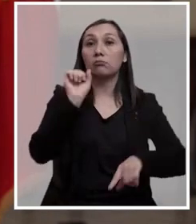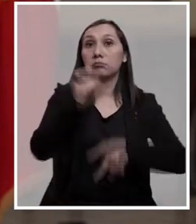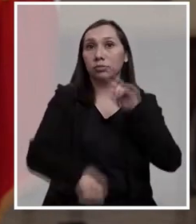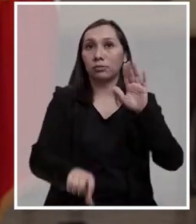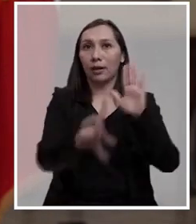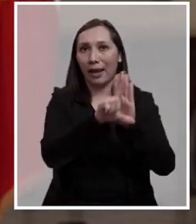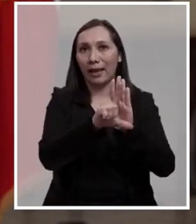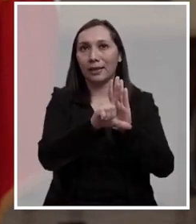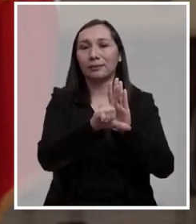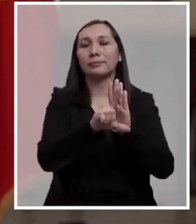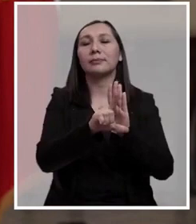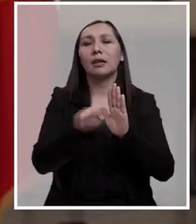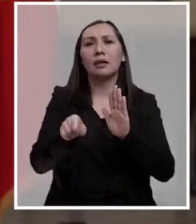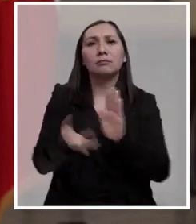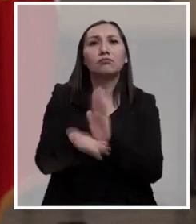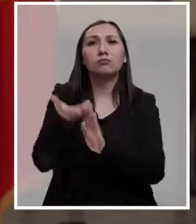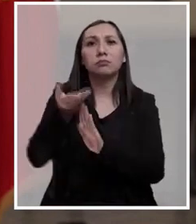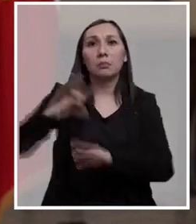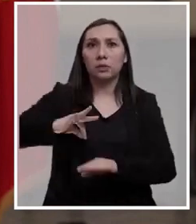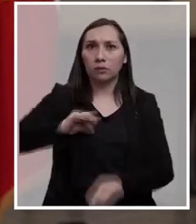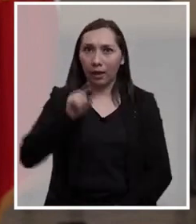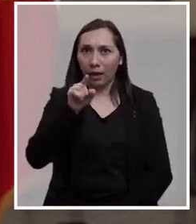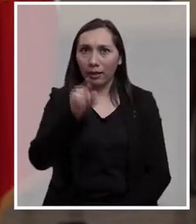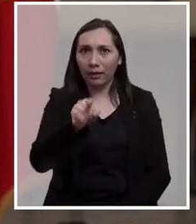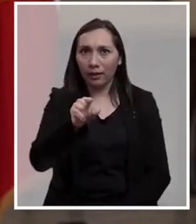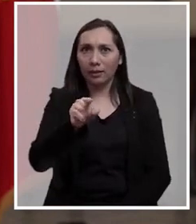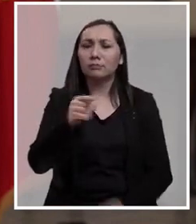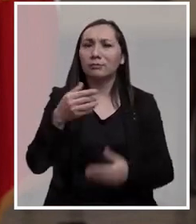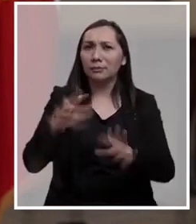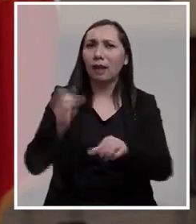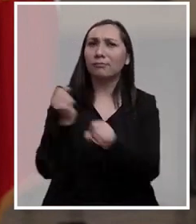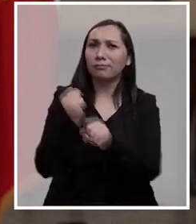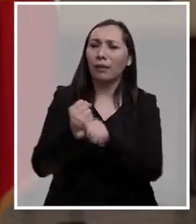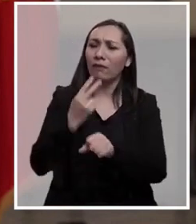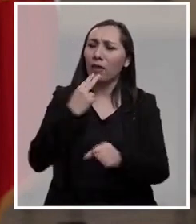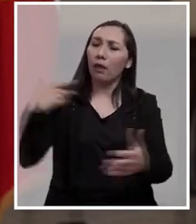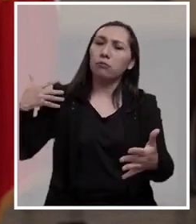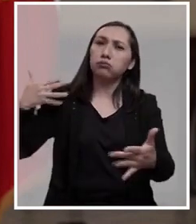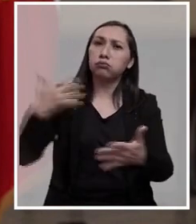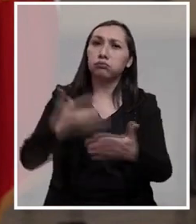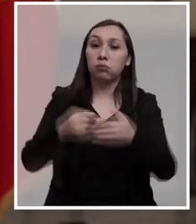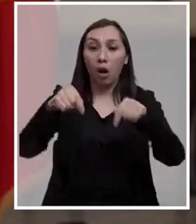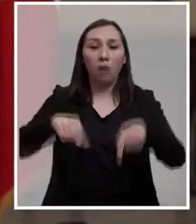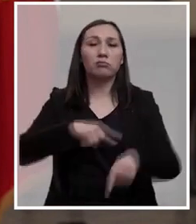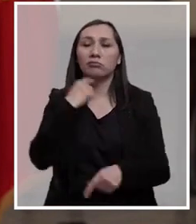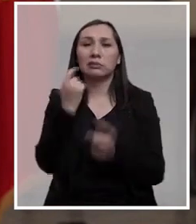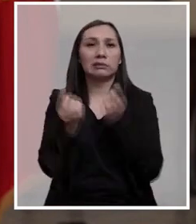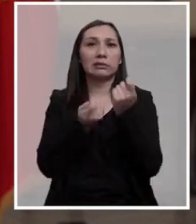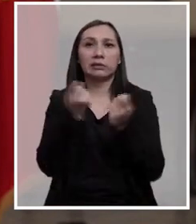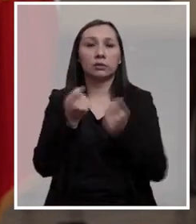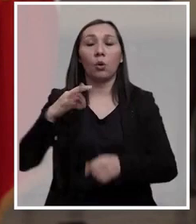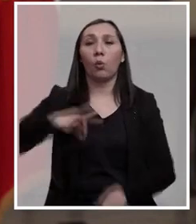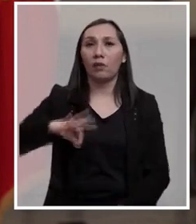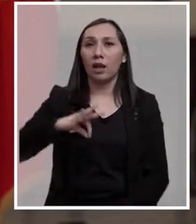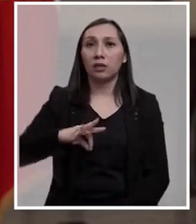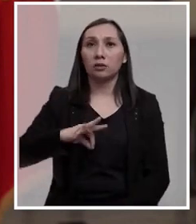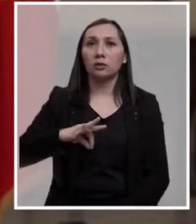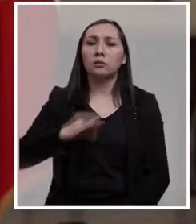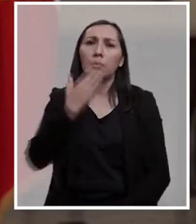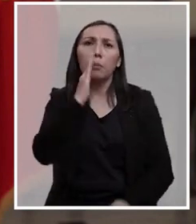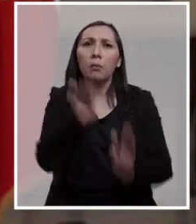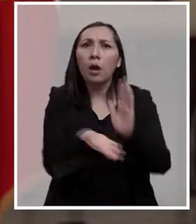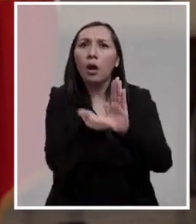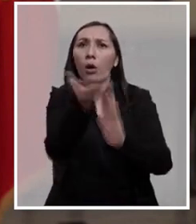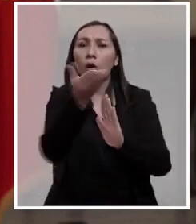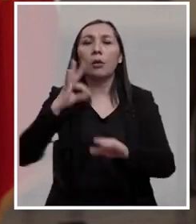estamos hablando de mejorarse las pensiones a ti que has trabajado toda tu vida yo no te alcanza con la jubilación de mejorar